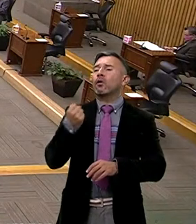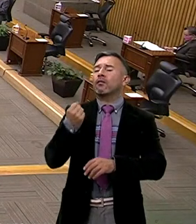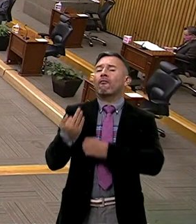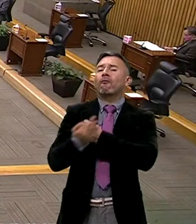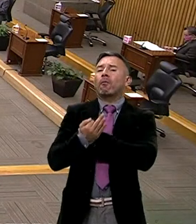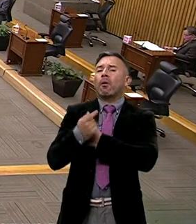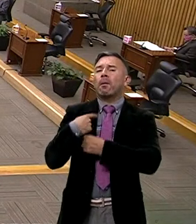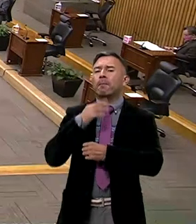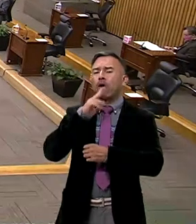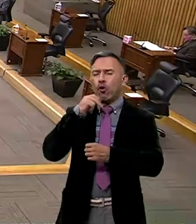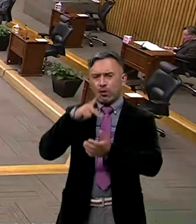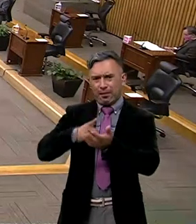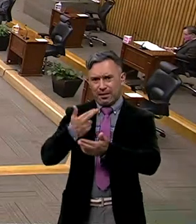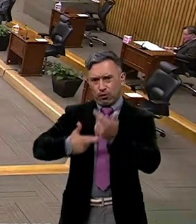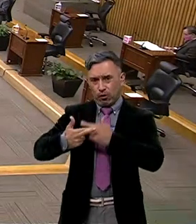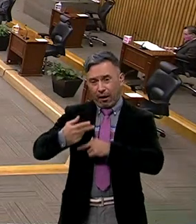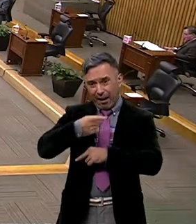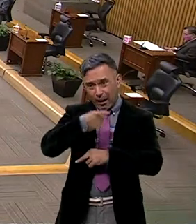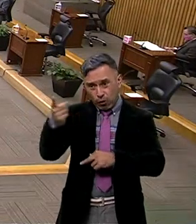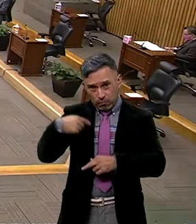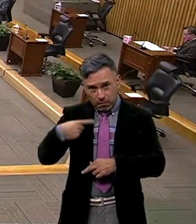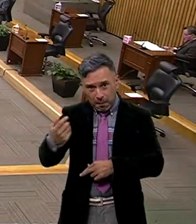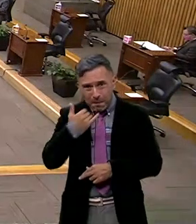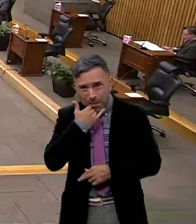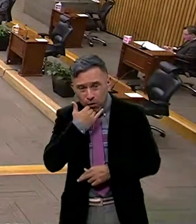ellos y perdón y olvido